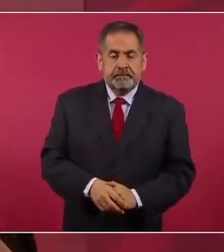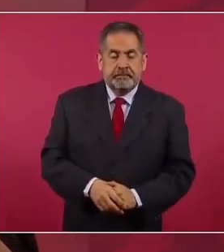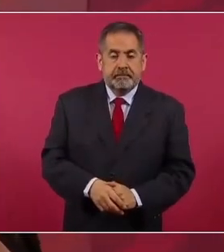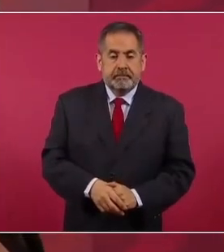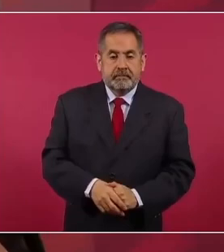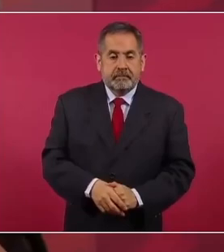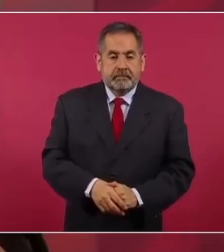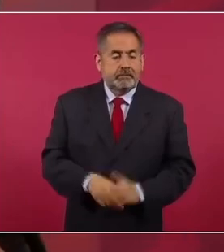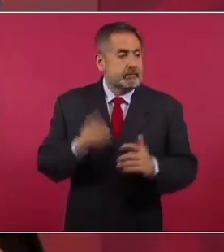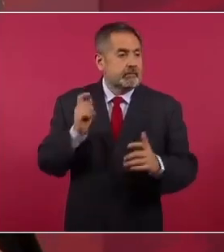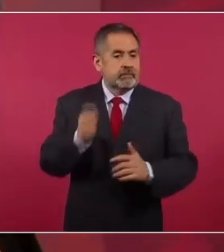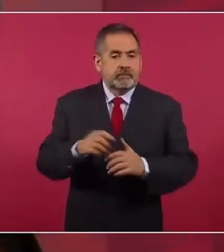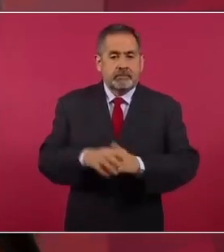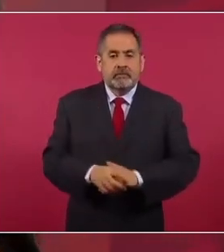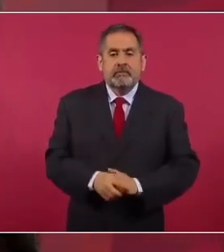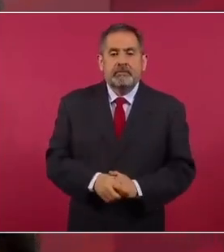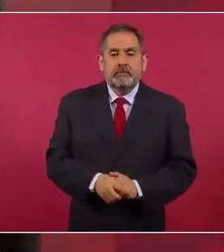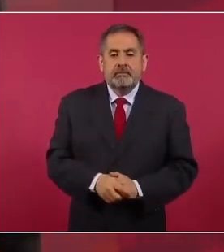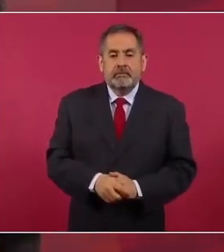Entonces,